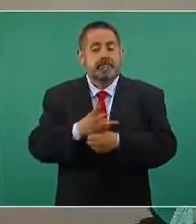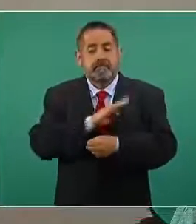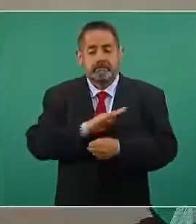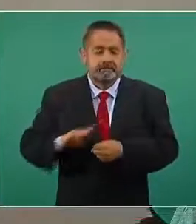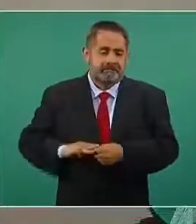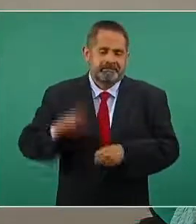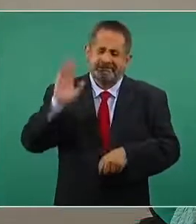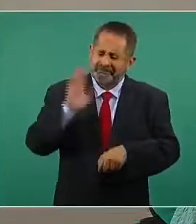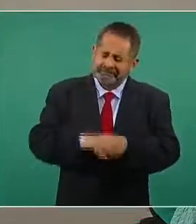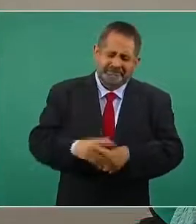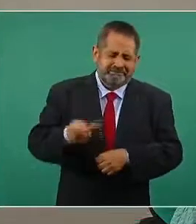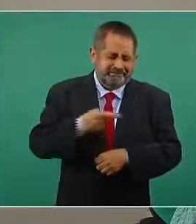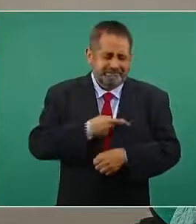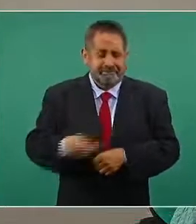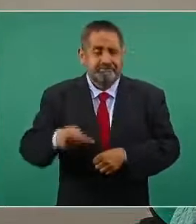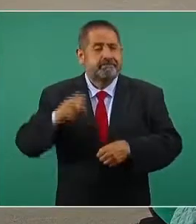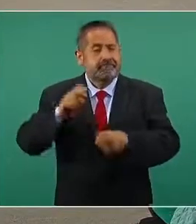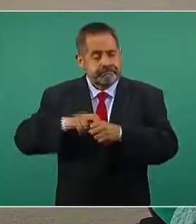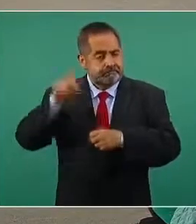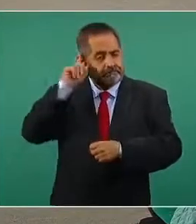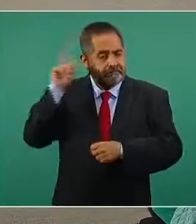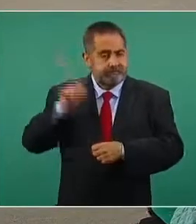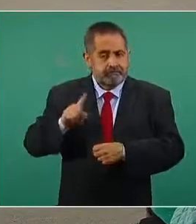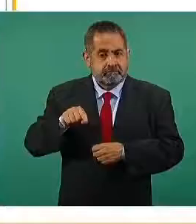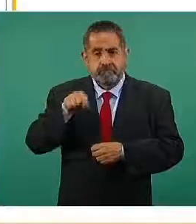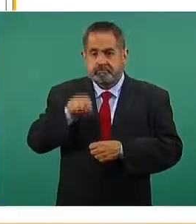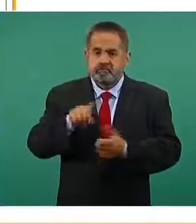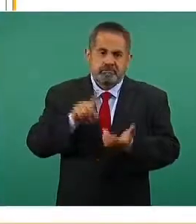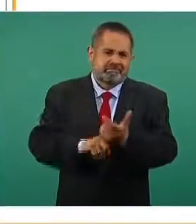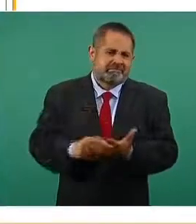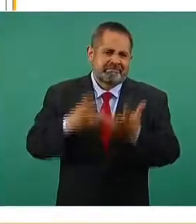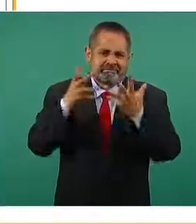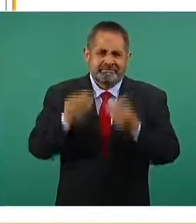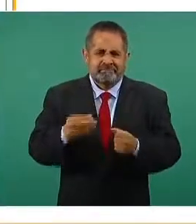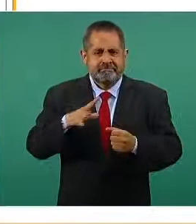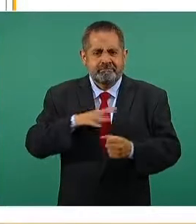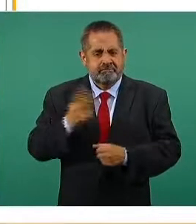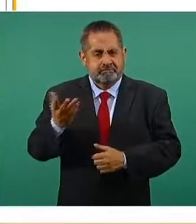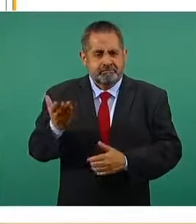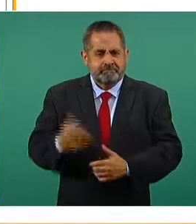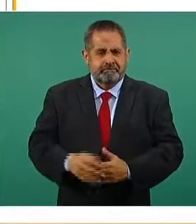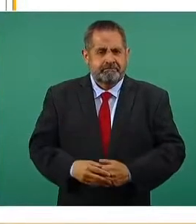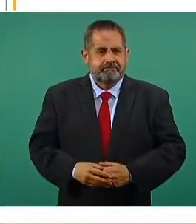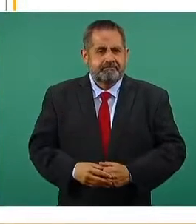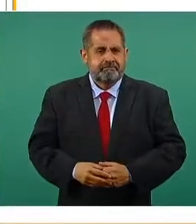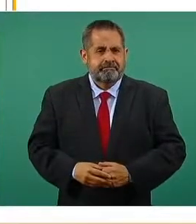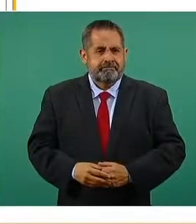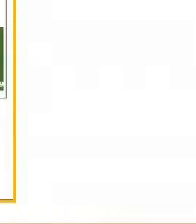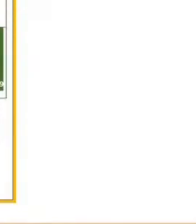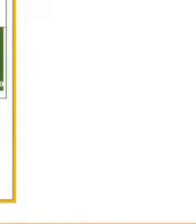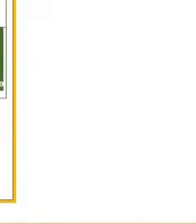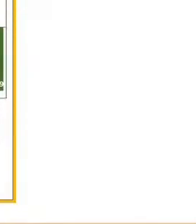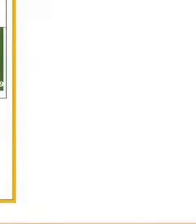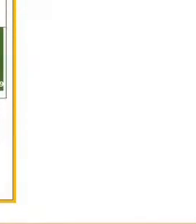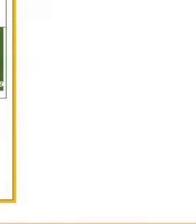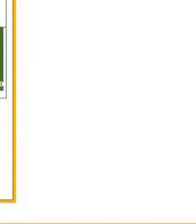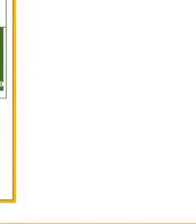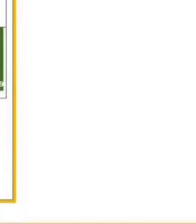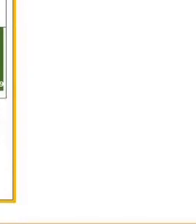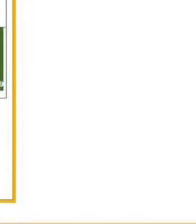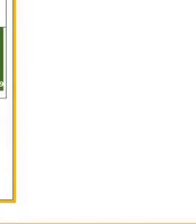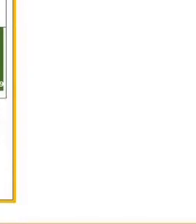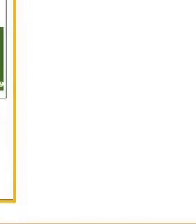mayor pobreza en el estado de Zacatecas, pese que ahí se encuentran dos mineras muy importantes. La principal